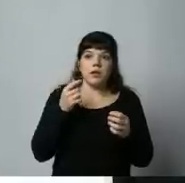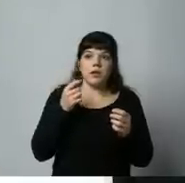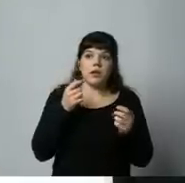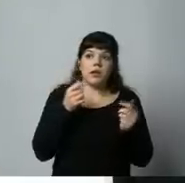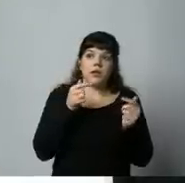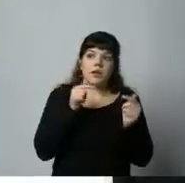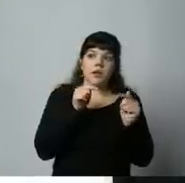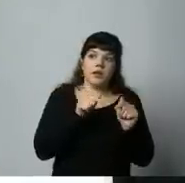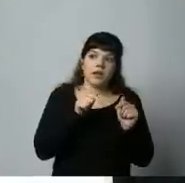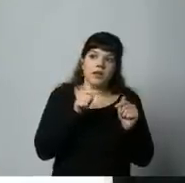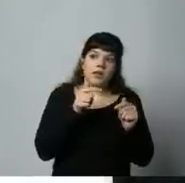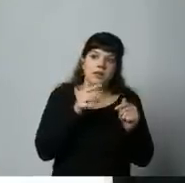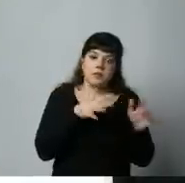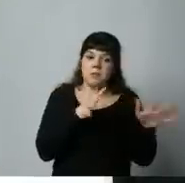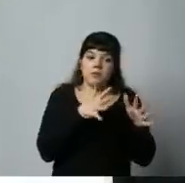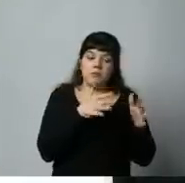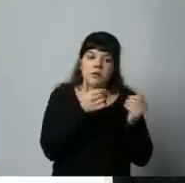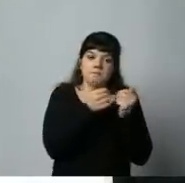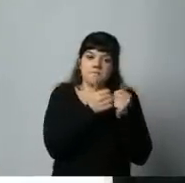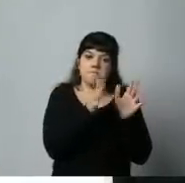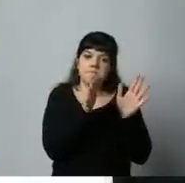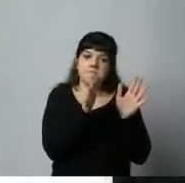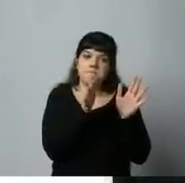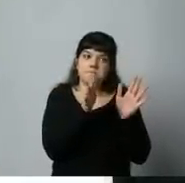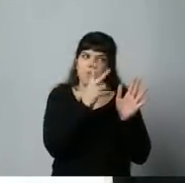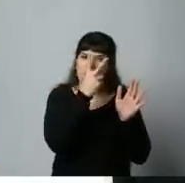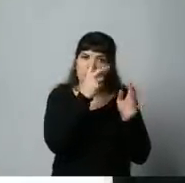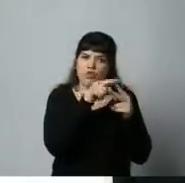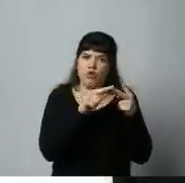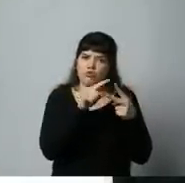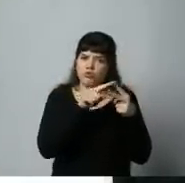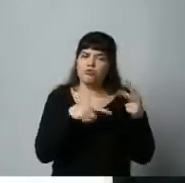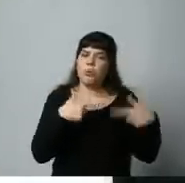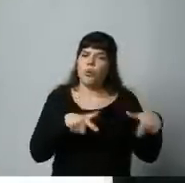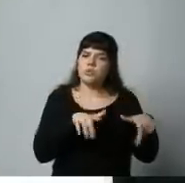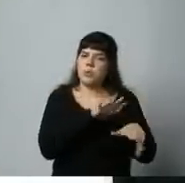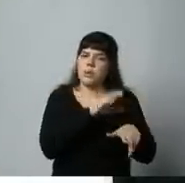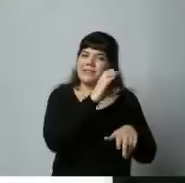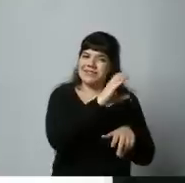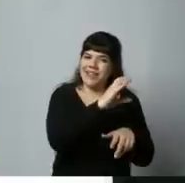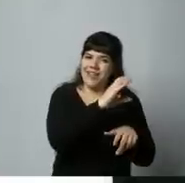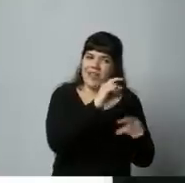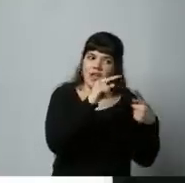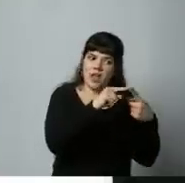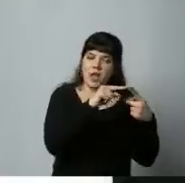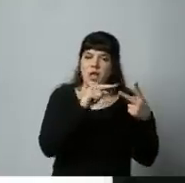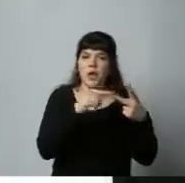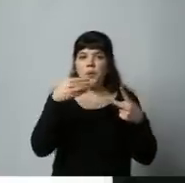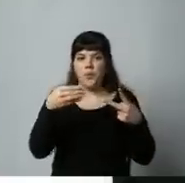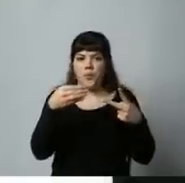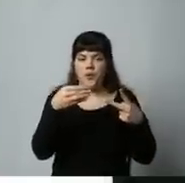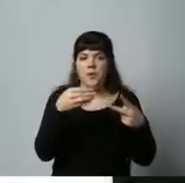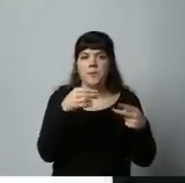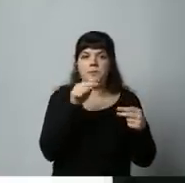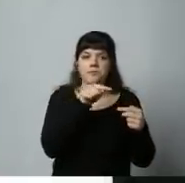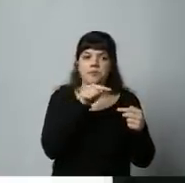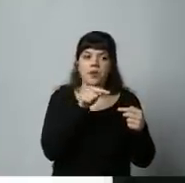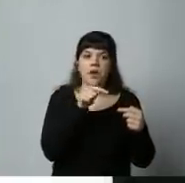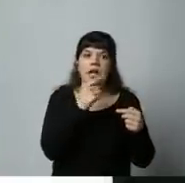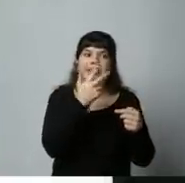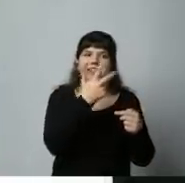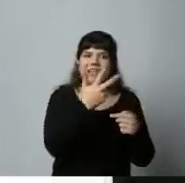eh partimos en solamente en municipios en el c y en el B con